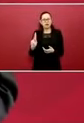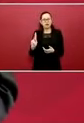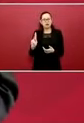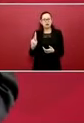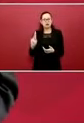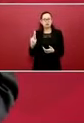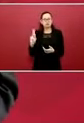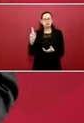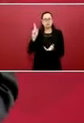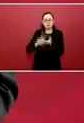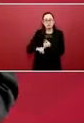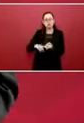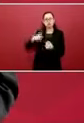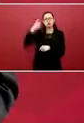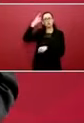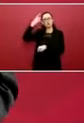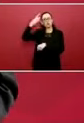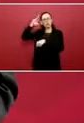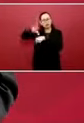directivos,